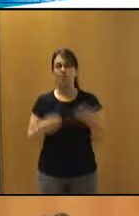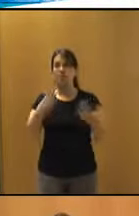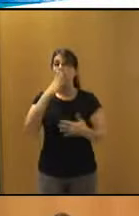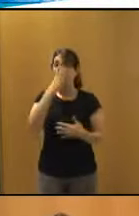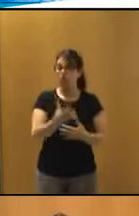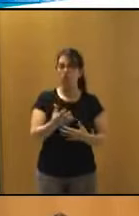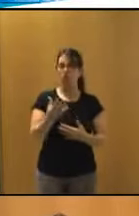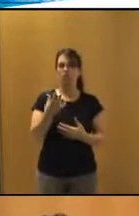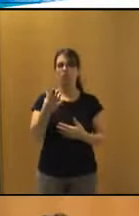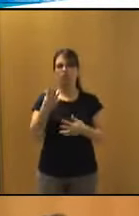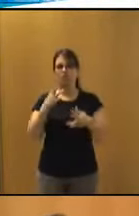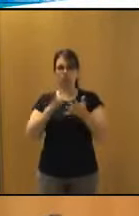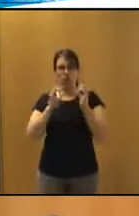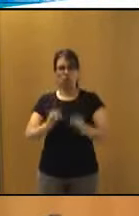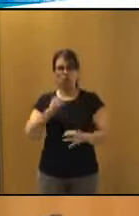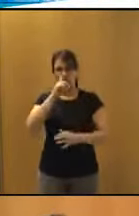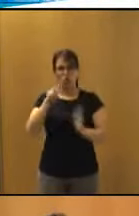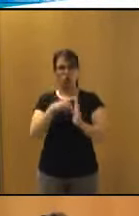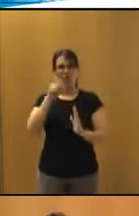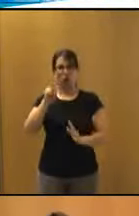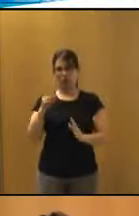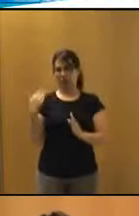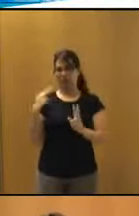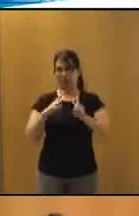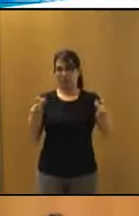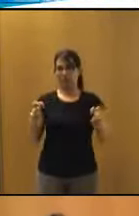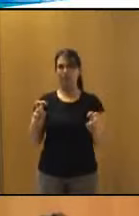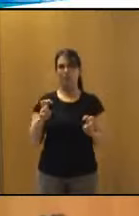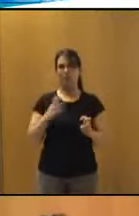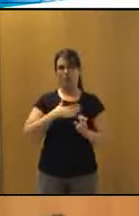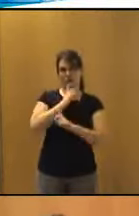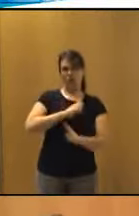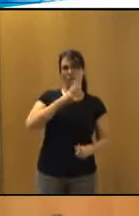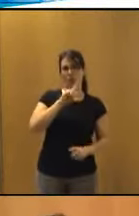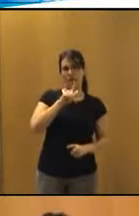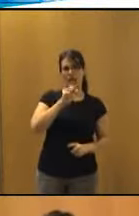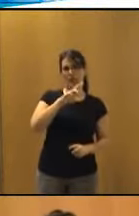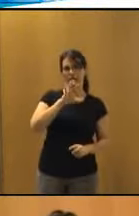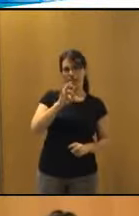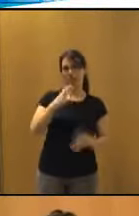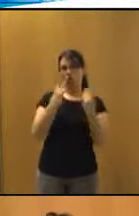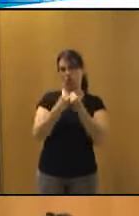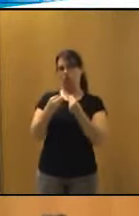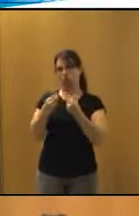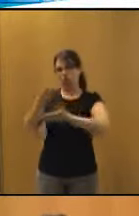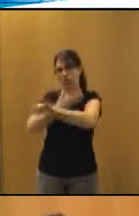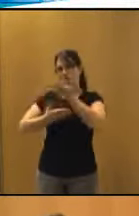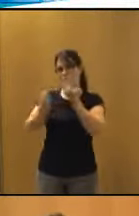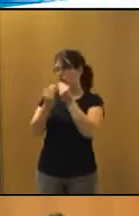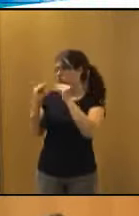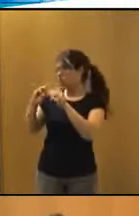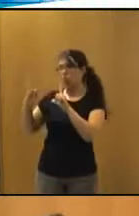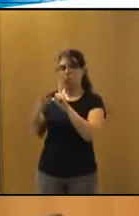población. Es en este contexto cuando, a principios de año, la Fundación Pilares, gracias a, con la colaboración de Bayer y